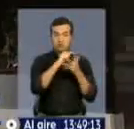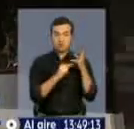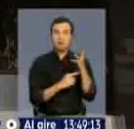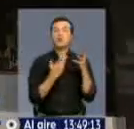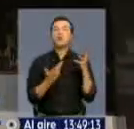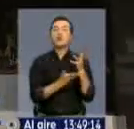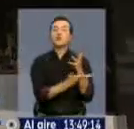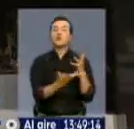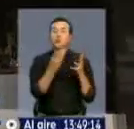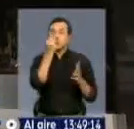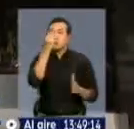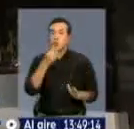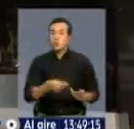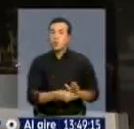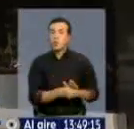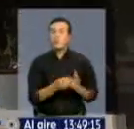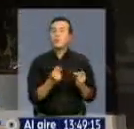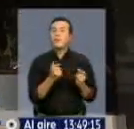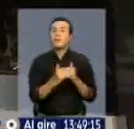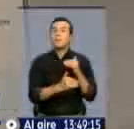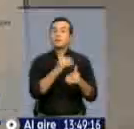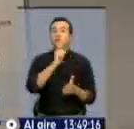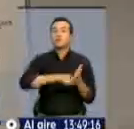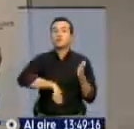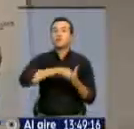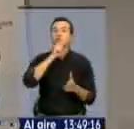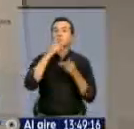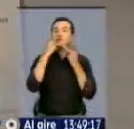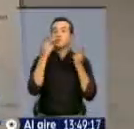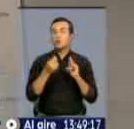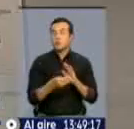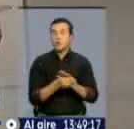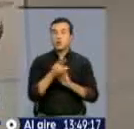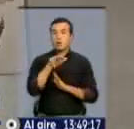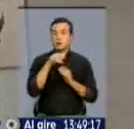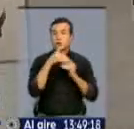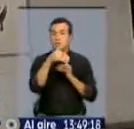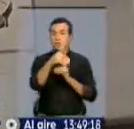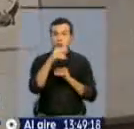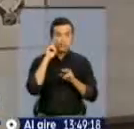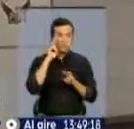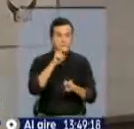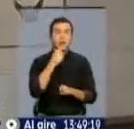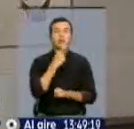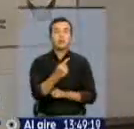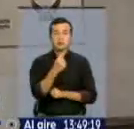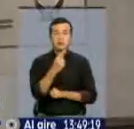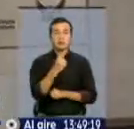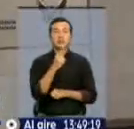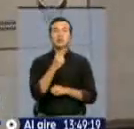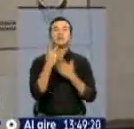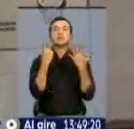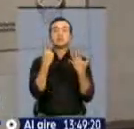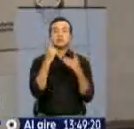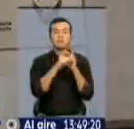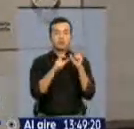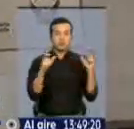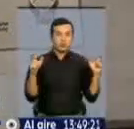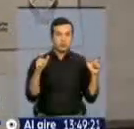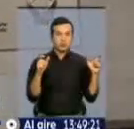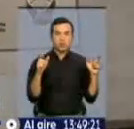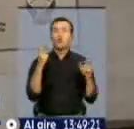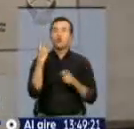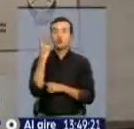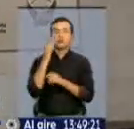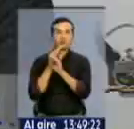integrantes habrían recibido dinero para agilizar los procesos de contratación pública. Tres meses después, la investigación determinó a 6 presuntos responsables, 2 de los cuales eran